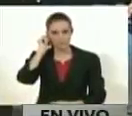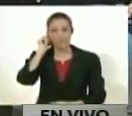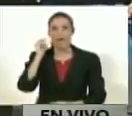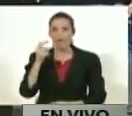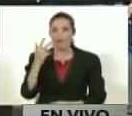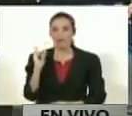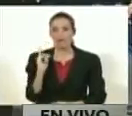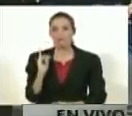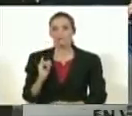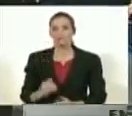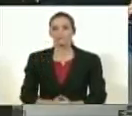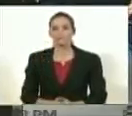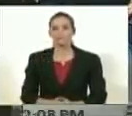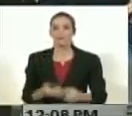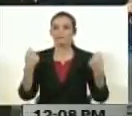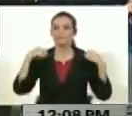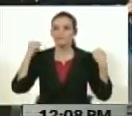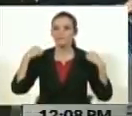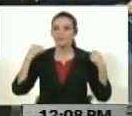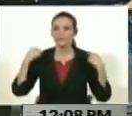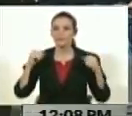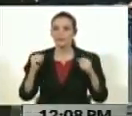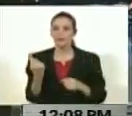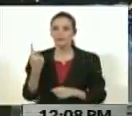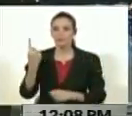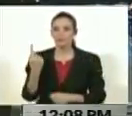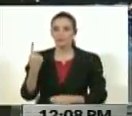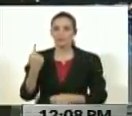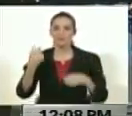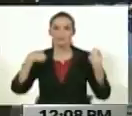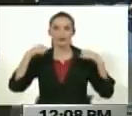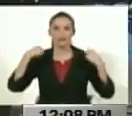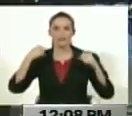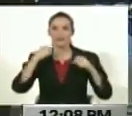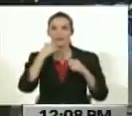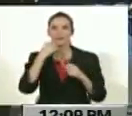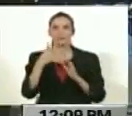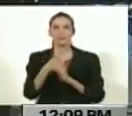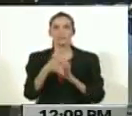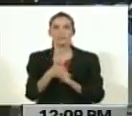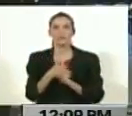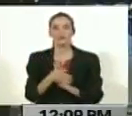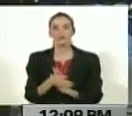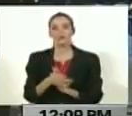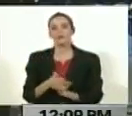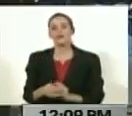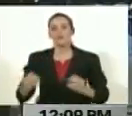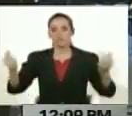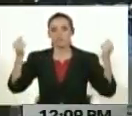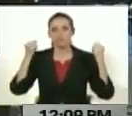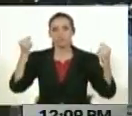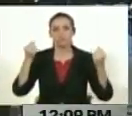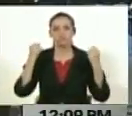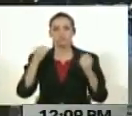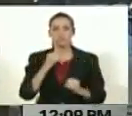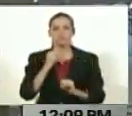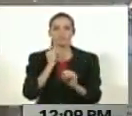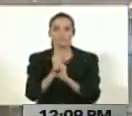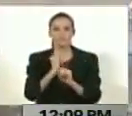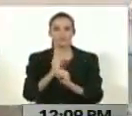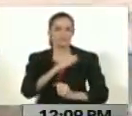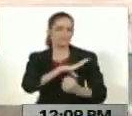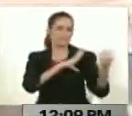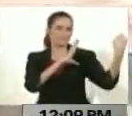vienen, bueno, de practicar. Uno de ellos está practicando levantamiento de pesas por internet. O sea, que vienen con los